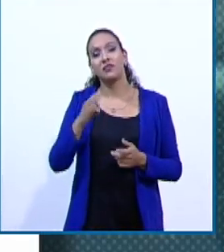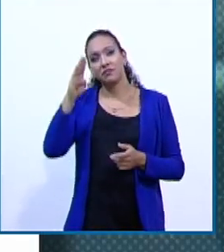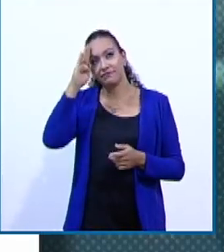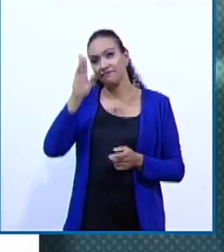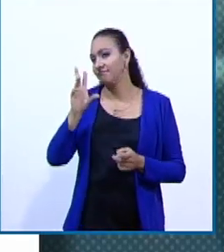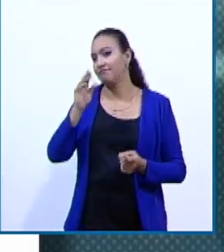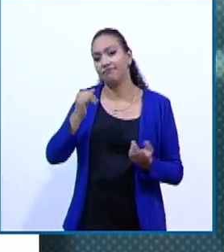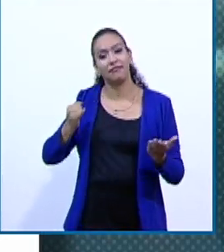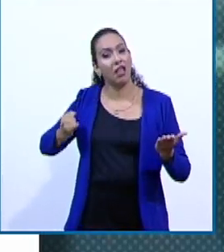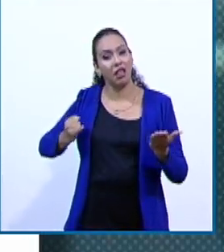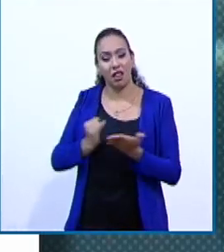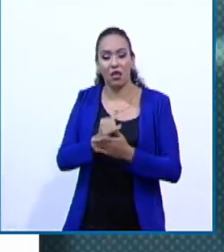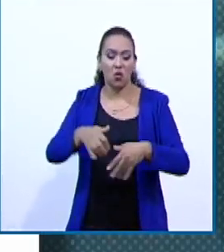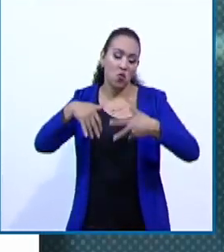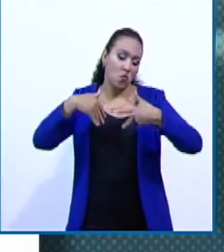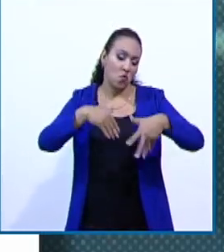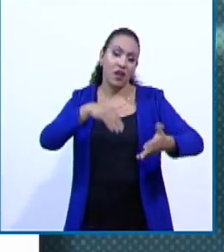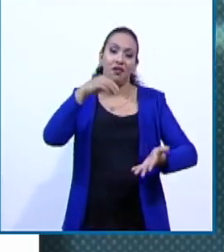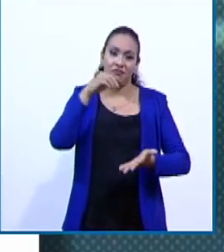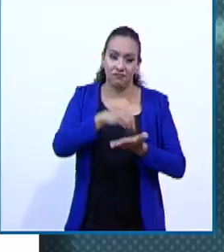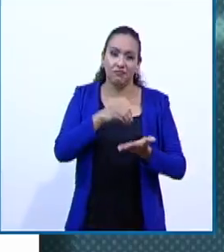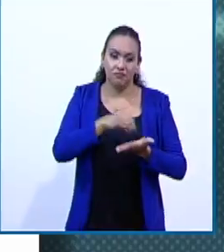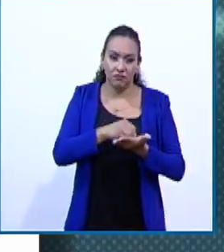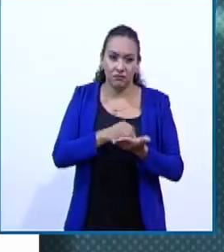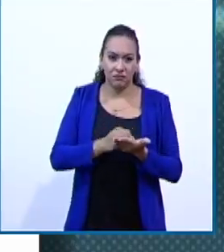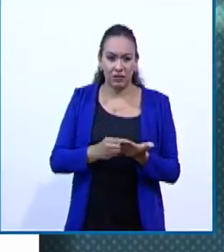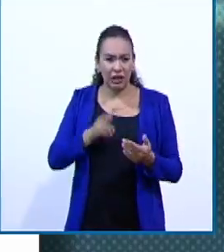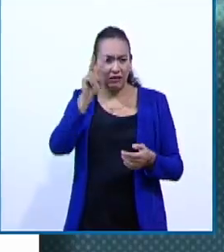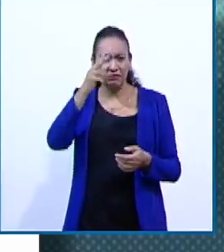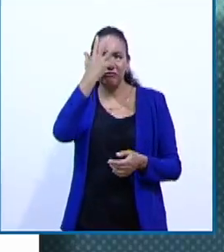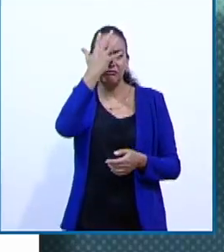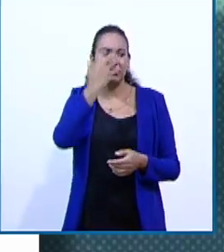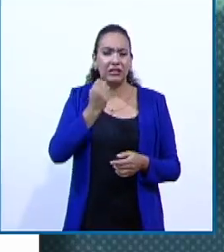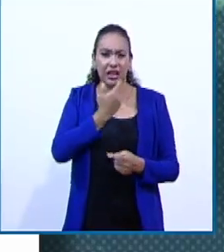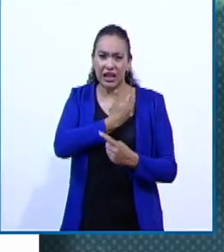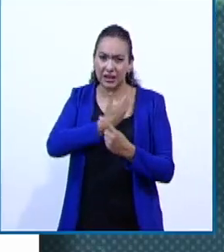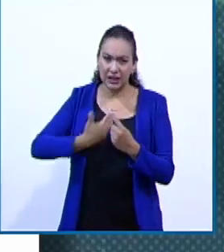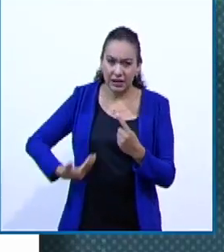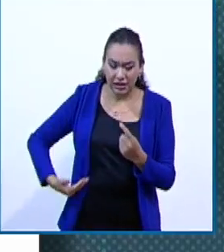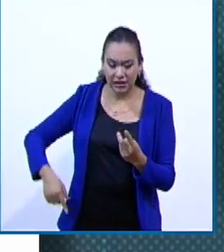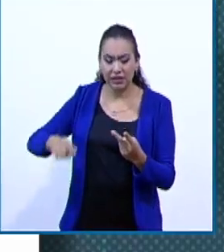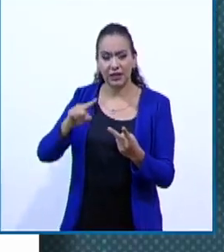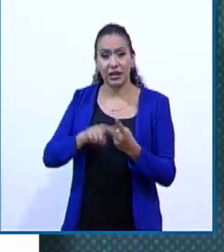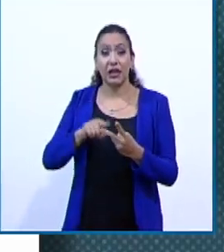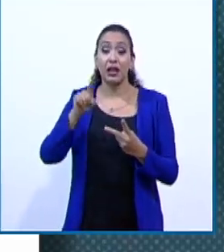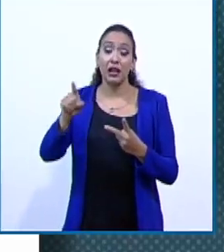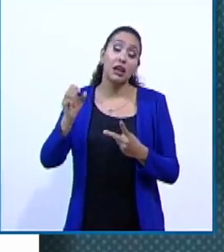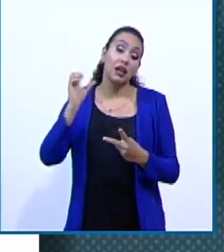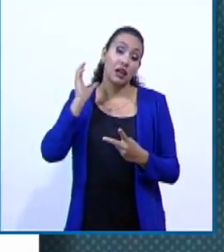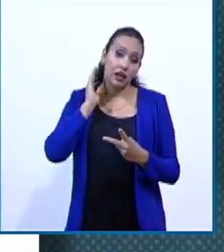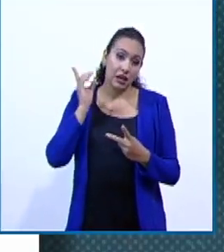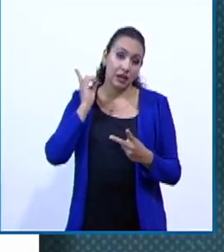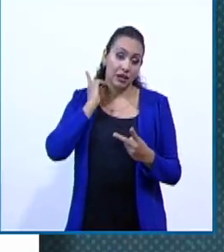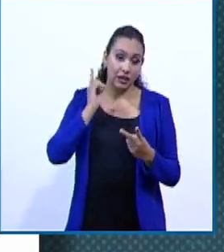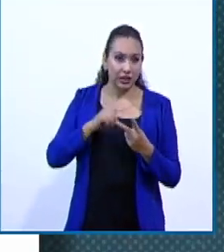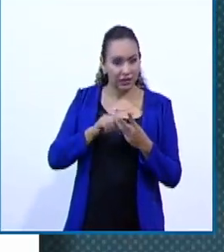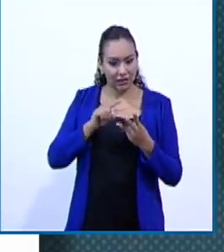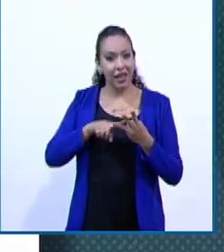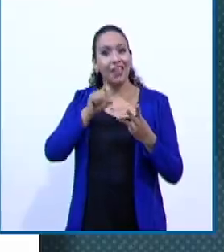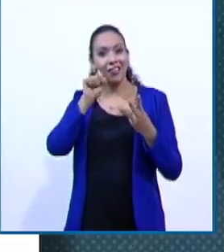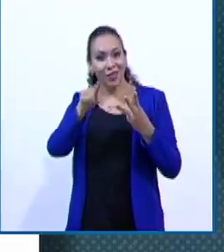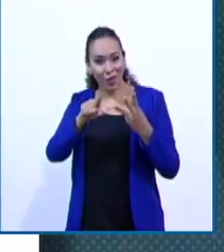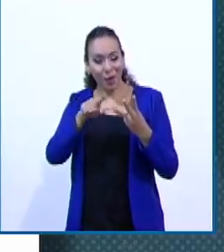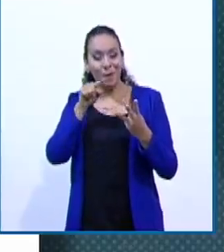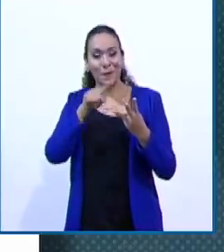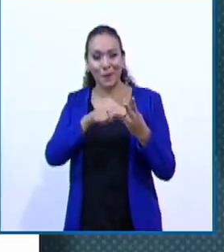judicial no hayan sido respetadas por los poderes ejecutivo y legislativo, incluido el propio Consejo, órgano que debería ser el